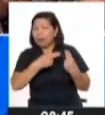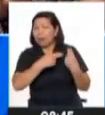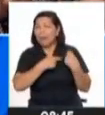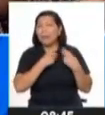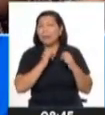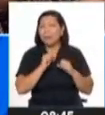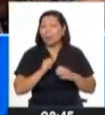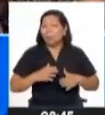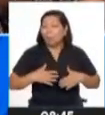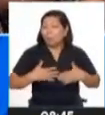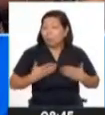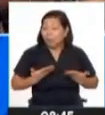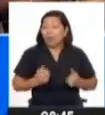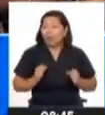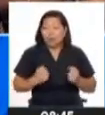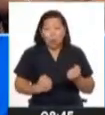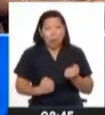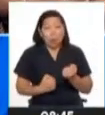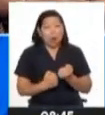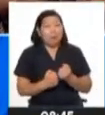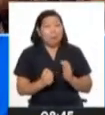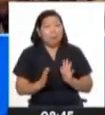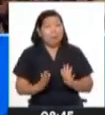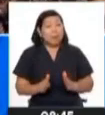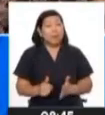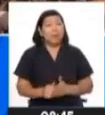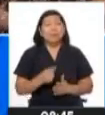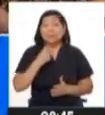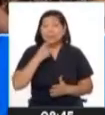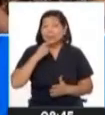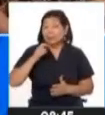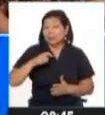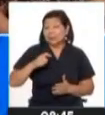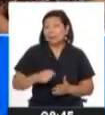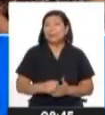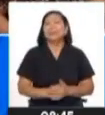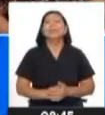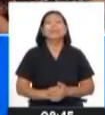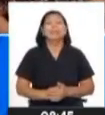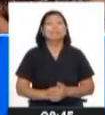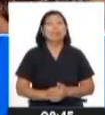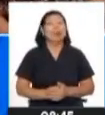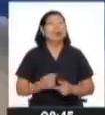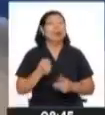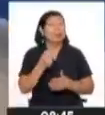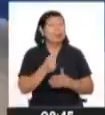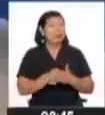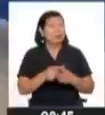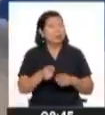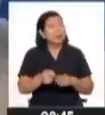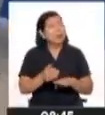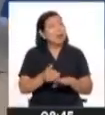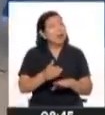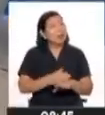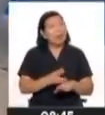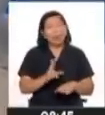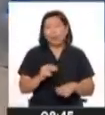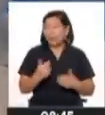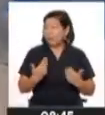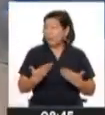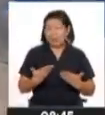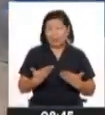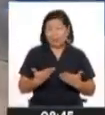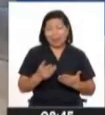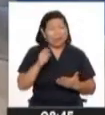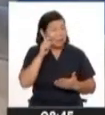comprometernos para poder apoyar en caso este niño requiera de, ¿no? Los tipos de violencia que le mencionaba no solamente tienen que ver con